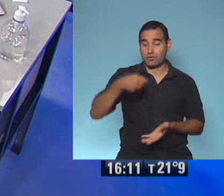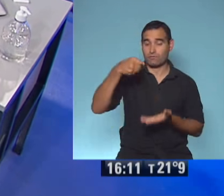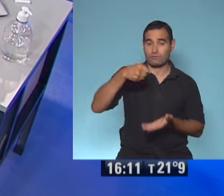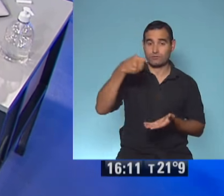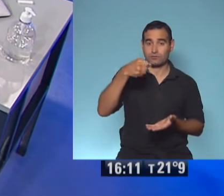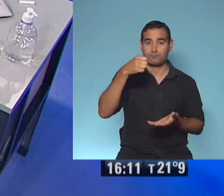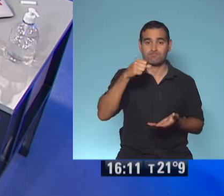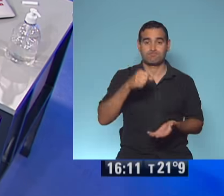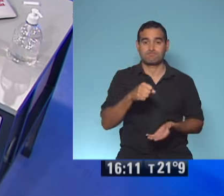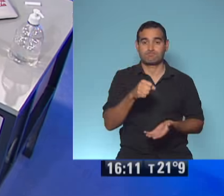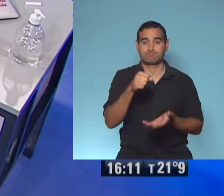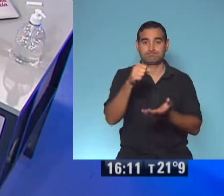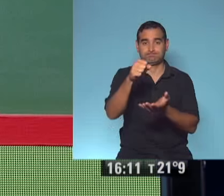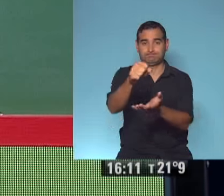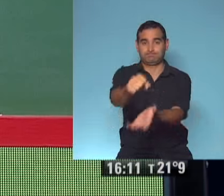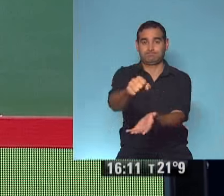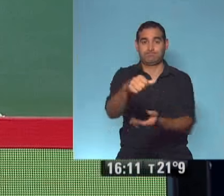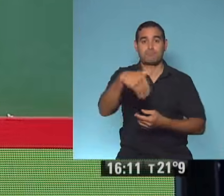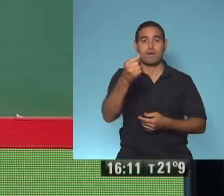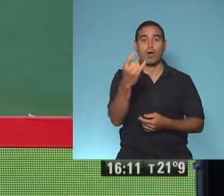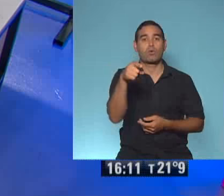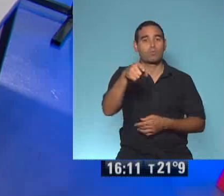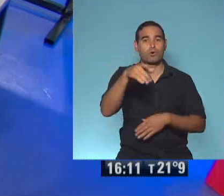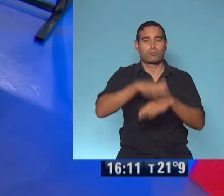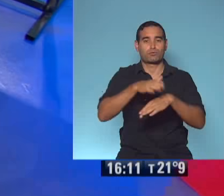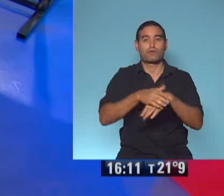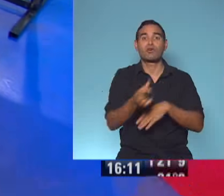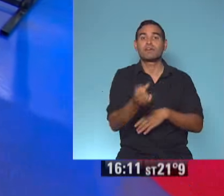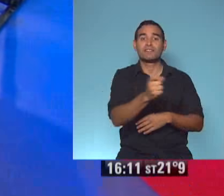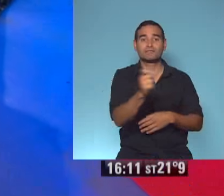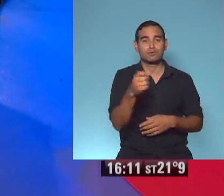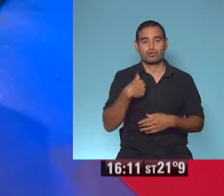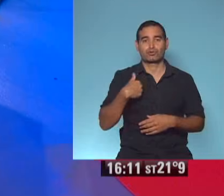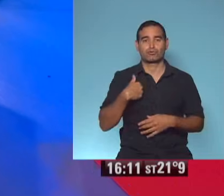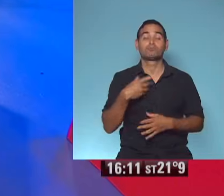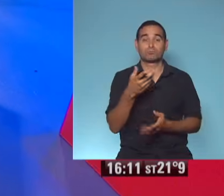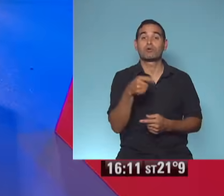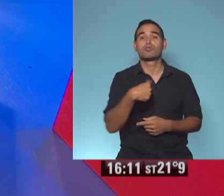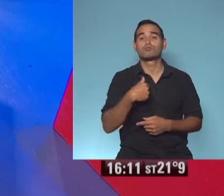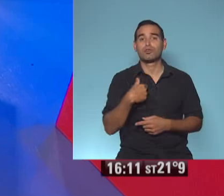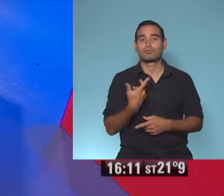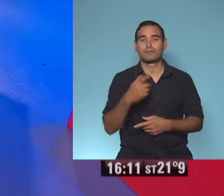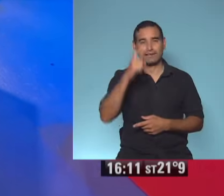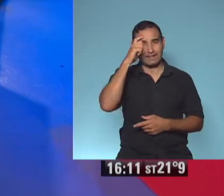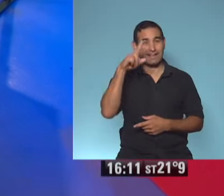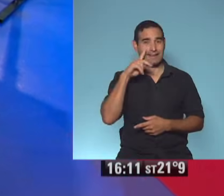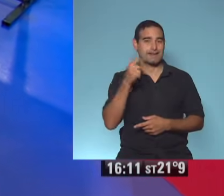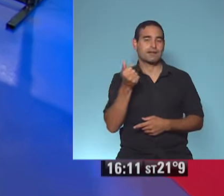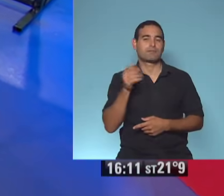bolsa. A Mau, ¿quién va a ser el que compre? Ay, yo quiero ahí comprar. Está. Dale, y yo hago de Erika, tu